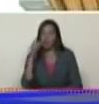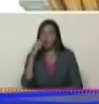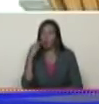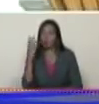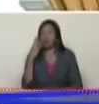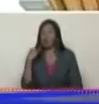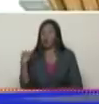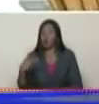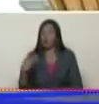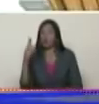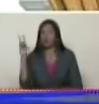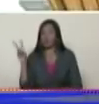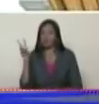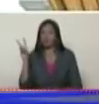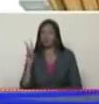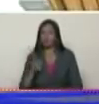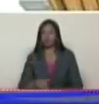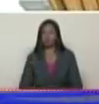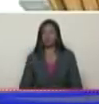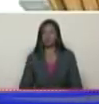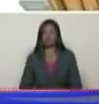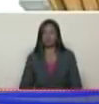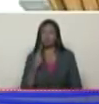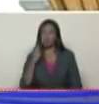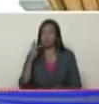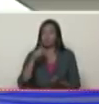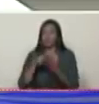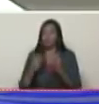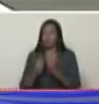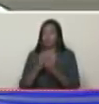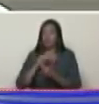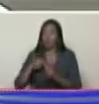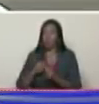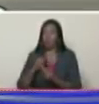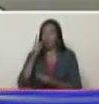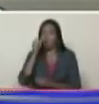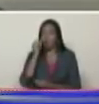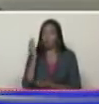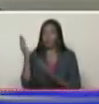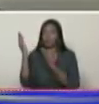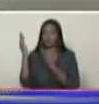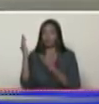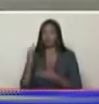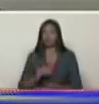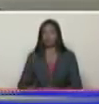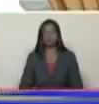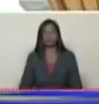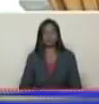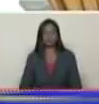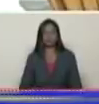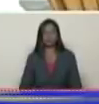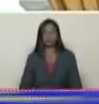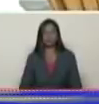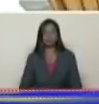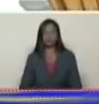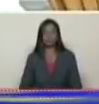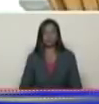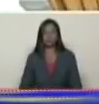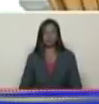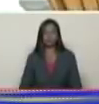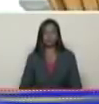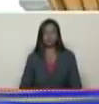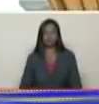venezolano, aquí está presente con nosotros, Mogollón, compañero.